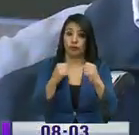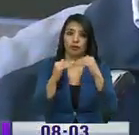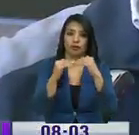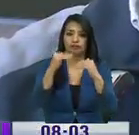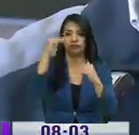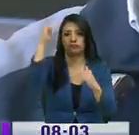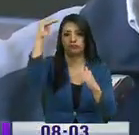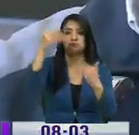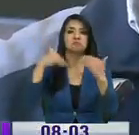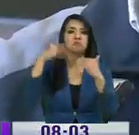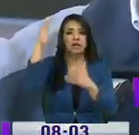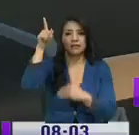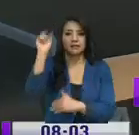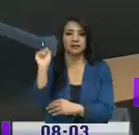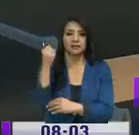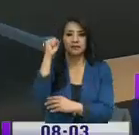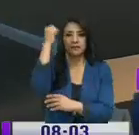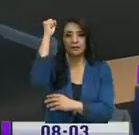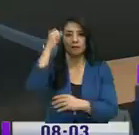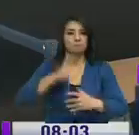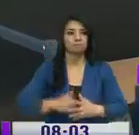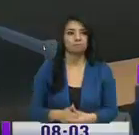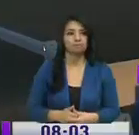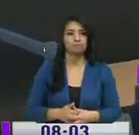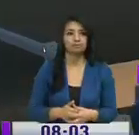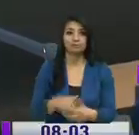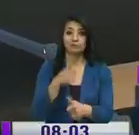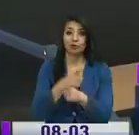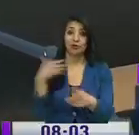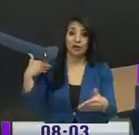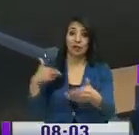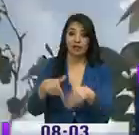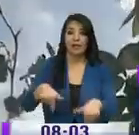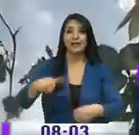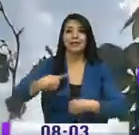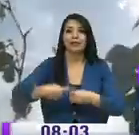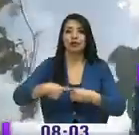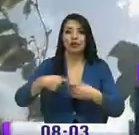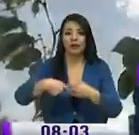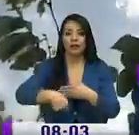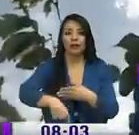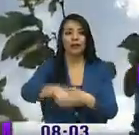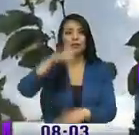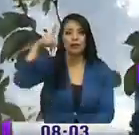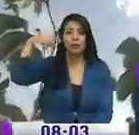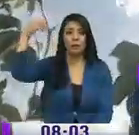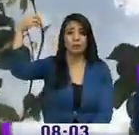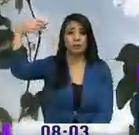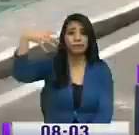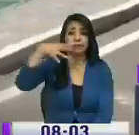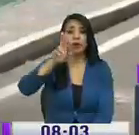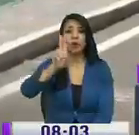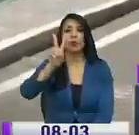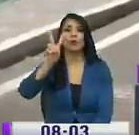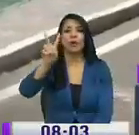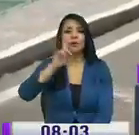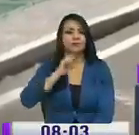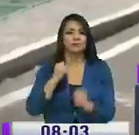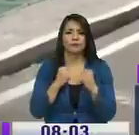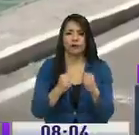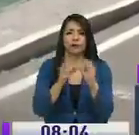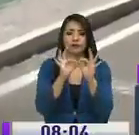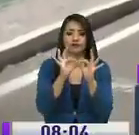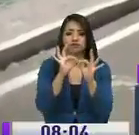altas, principalmente en la Sierra Ecuatoriana. Durante estos días, la capital soportará índices de radiación ultravioleta extremadamente